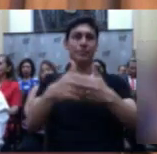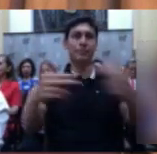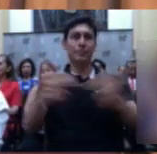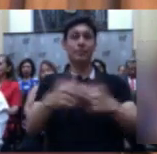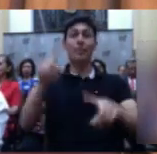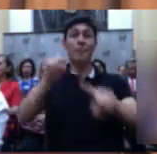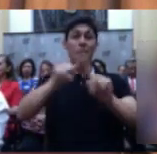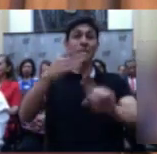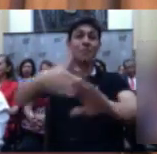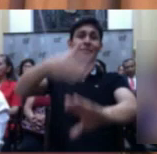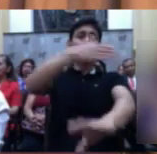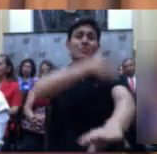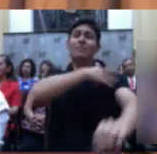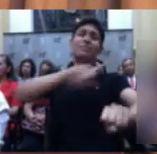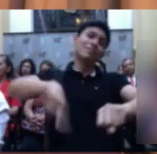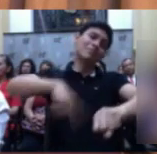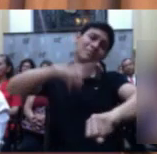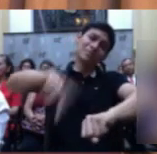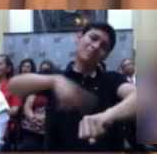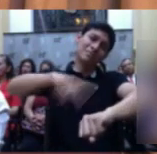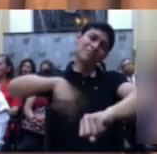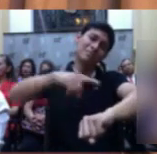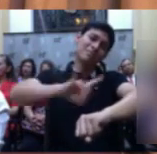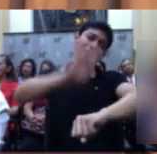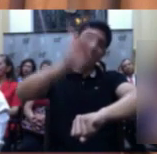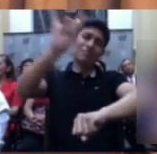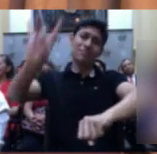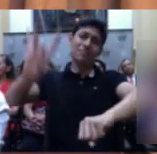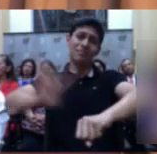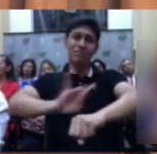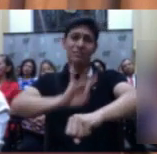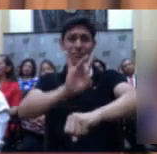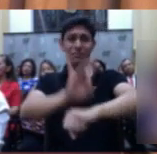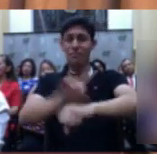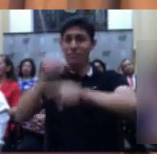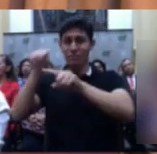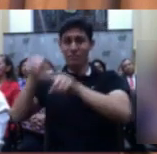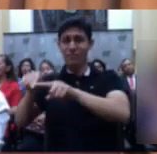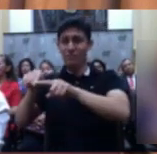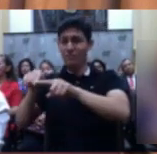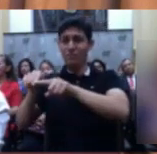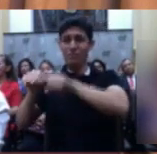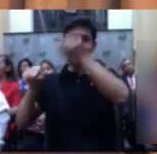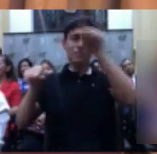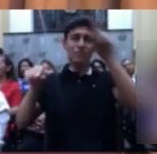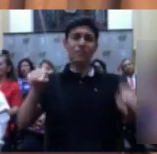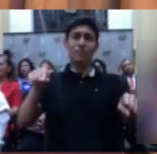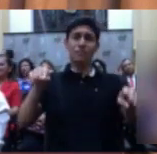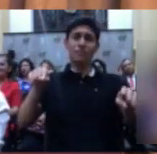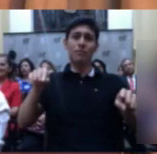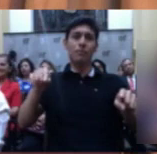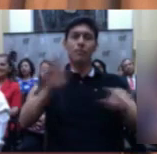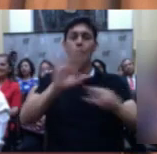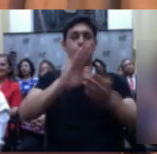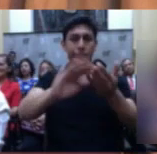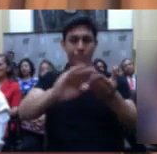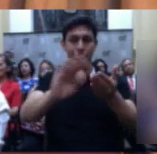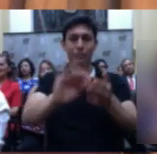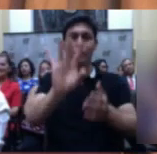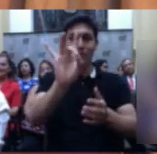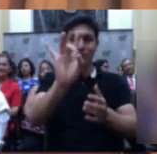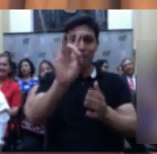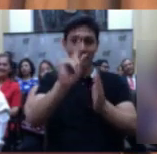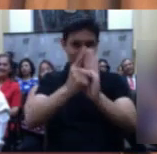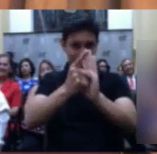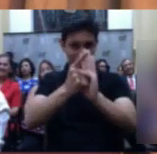demoraba un promedio de 8 horas, es decir, para ir de un lugar al otro en el malecón. Perdón, 8 minutos, para